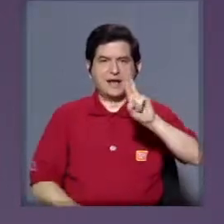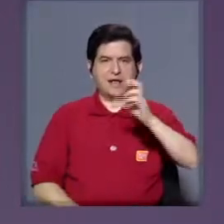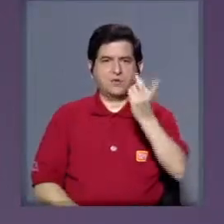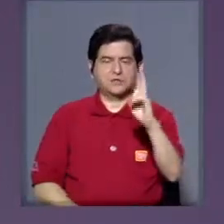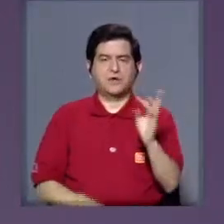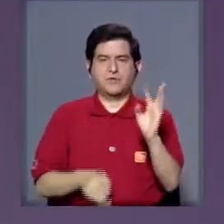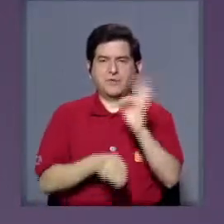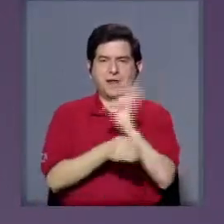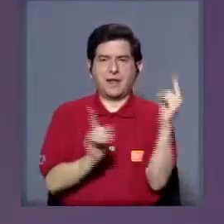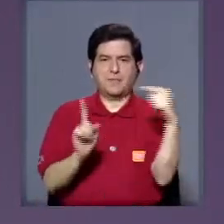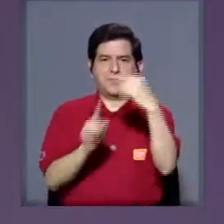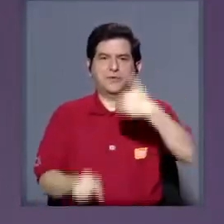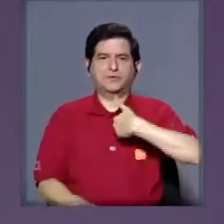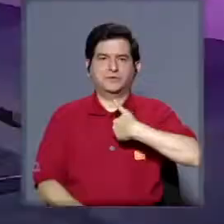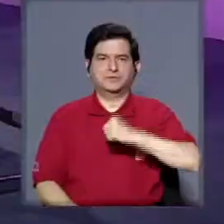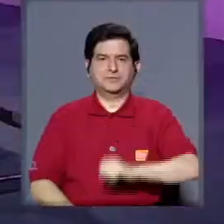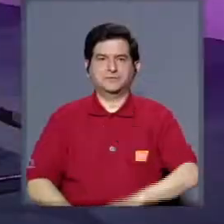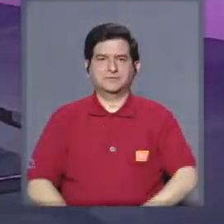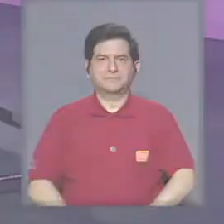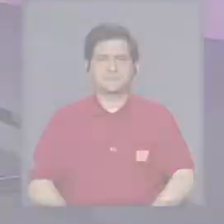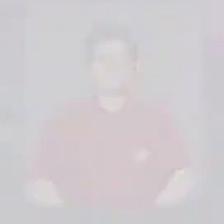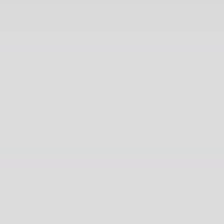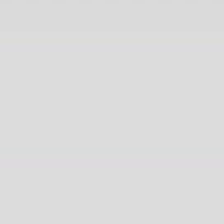televisión con sentidos